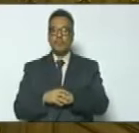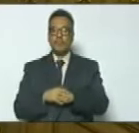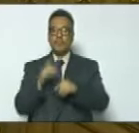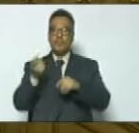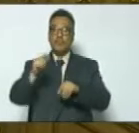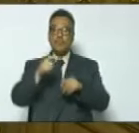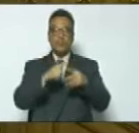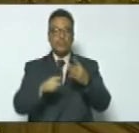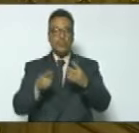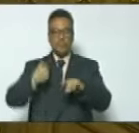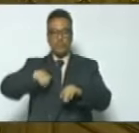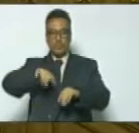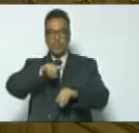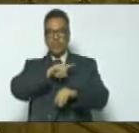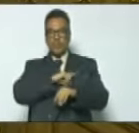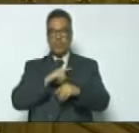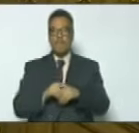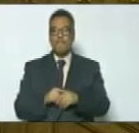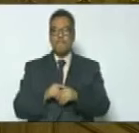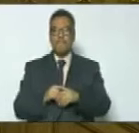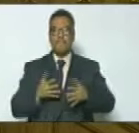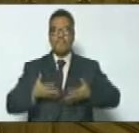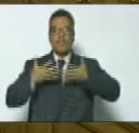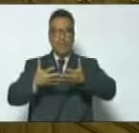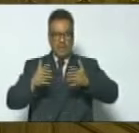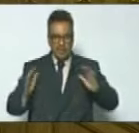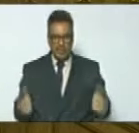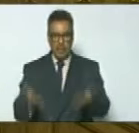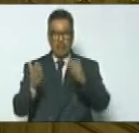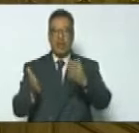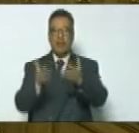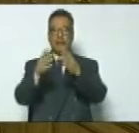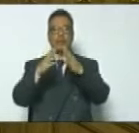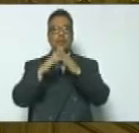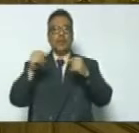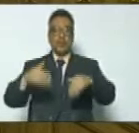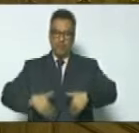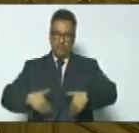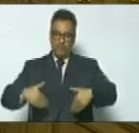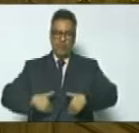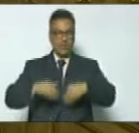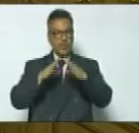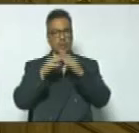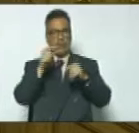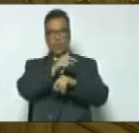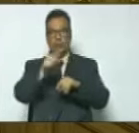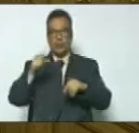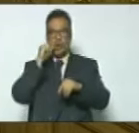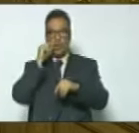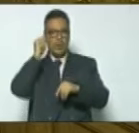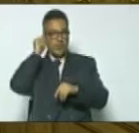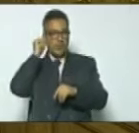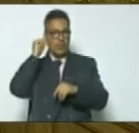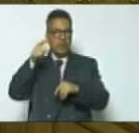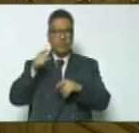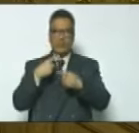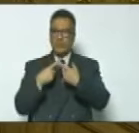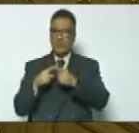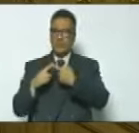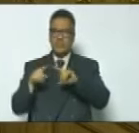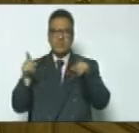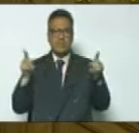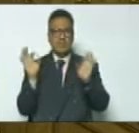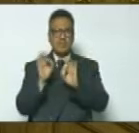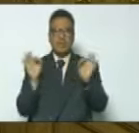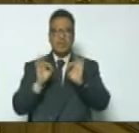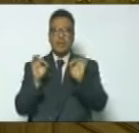La suma de todos nosotros vamos a sacar este país adelante. Todos, con el esfuerzo de todos y todas. Sin distingo de